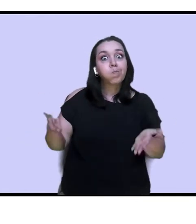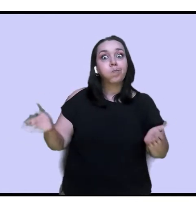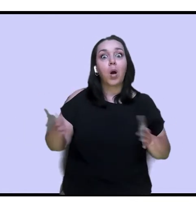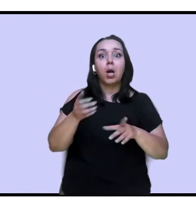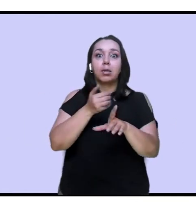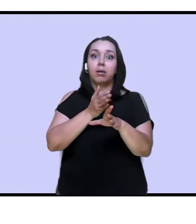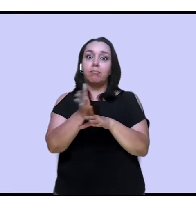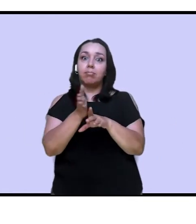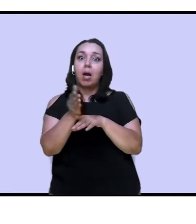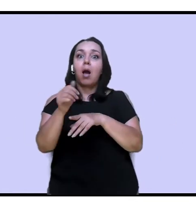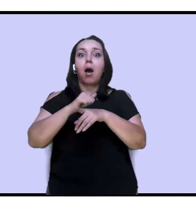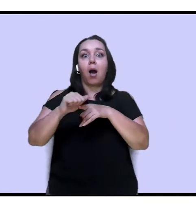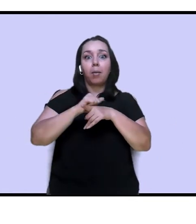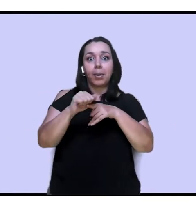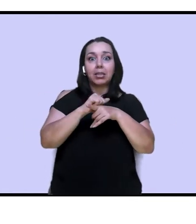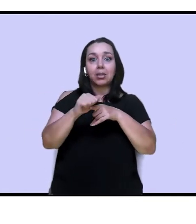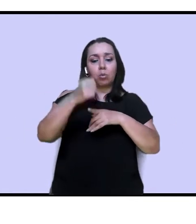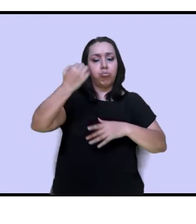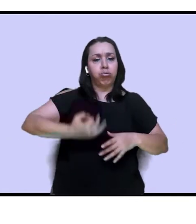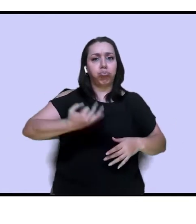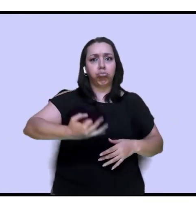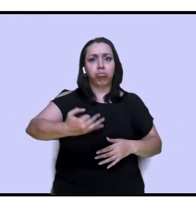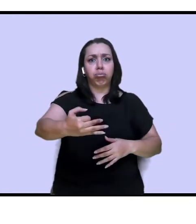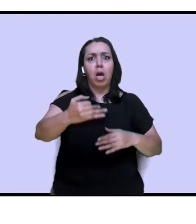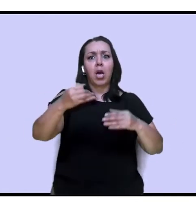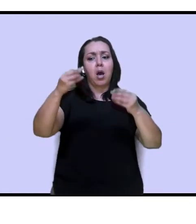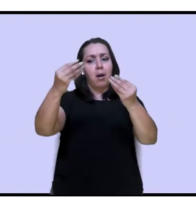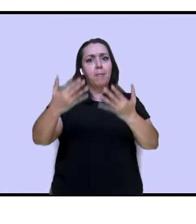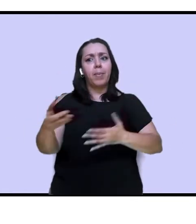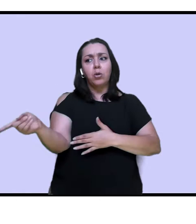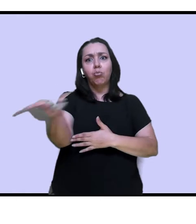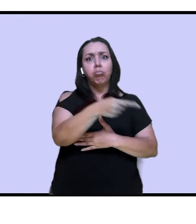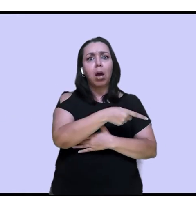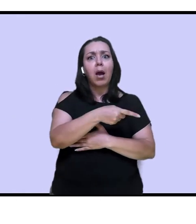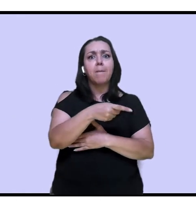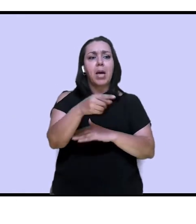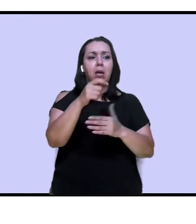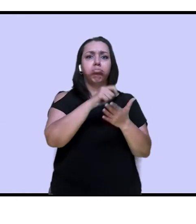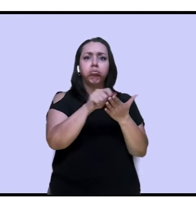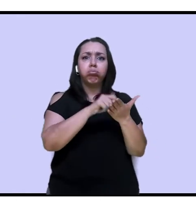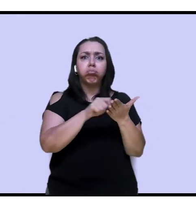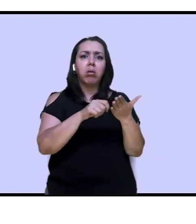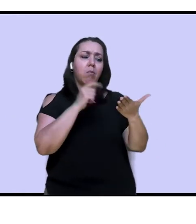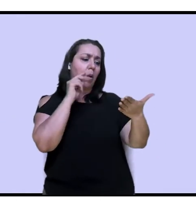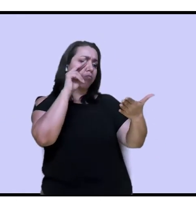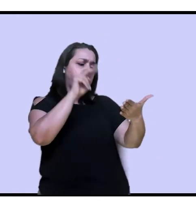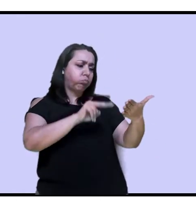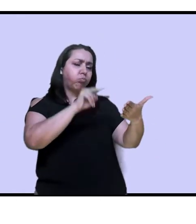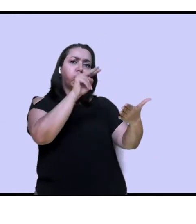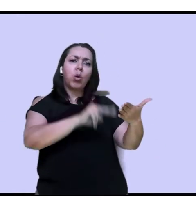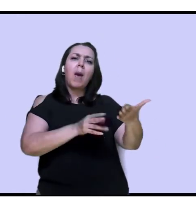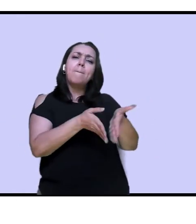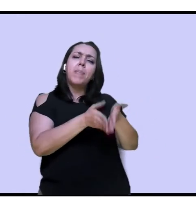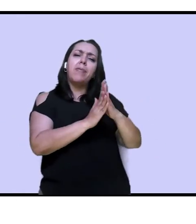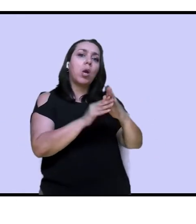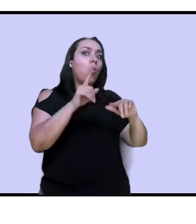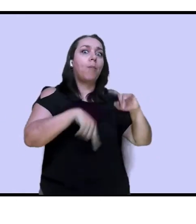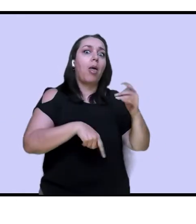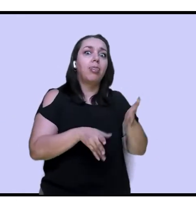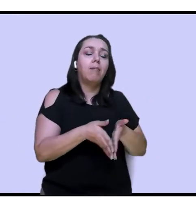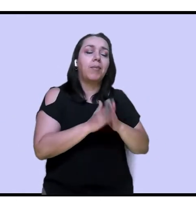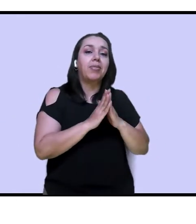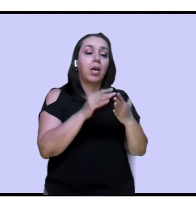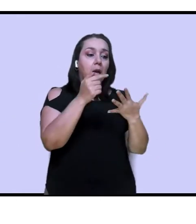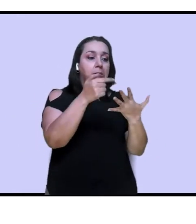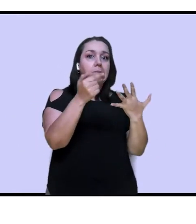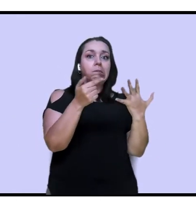una capacitación constante del personal para tener todas estas circulares al día, bien revisadas, qué se puede pedir, qué